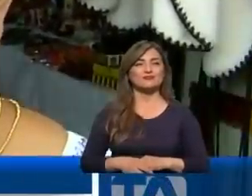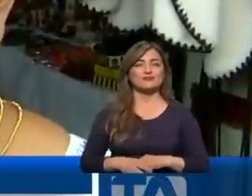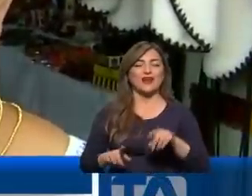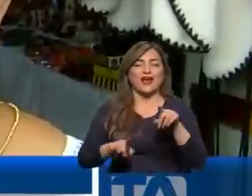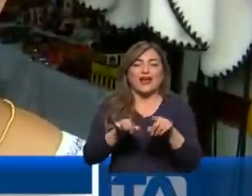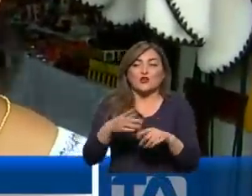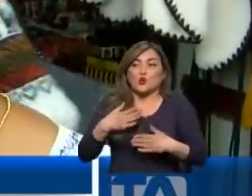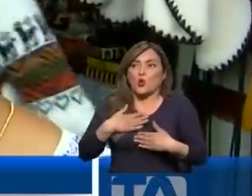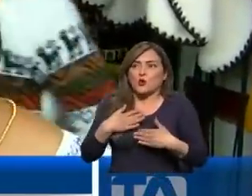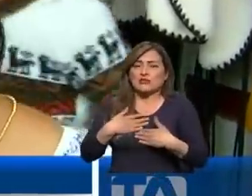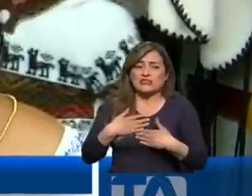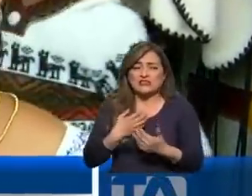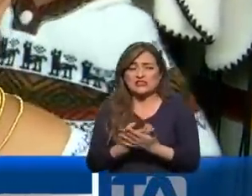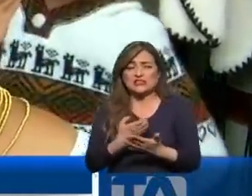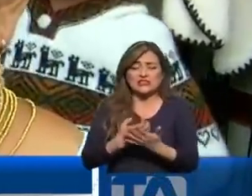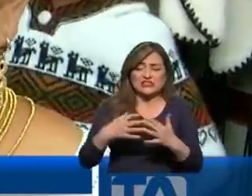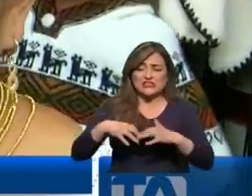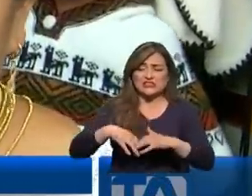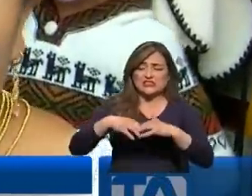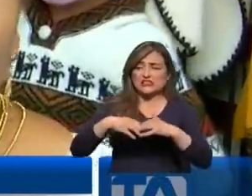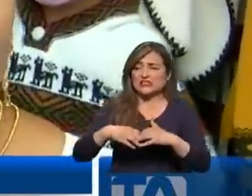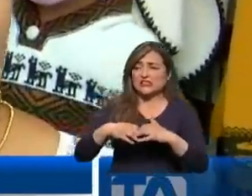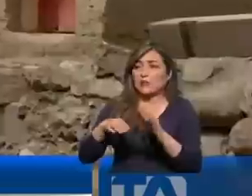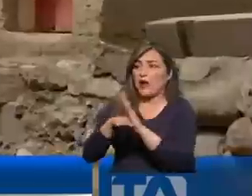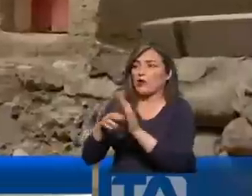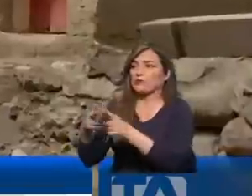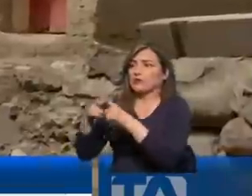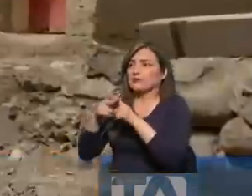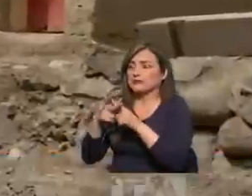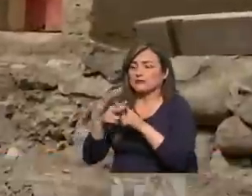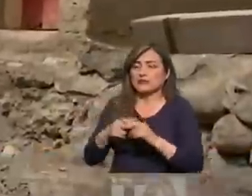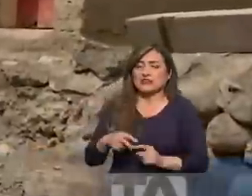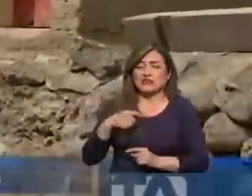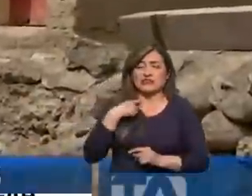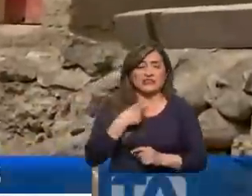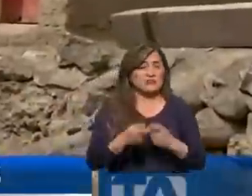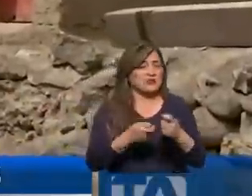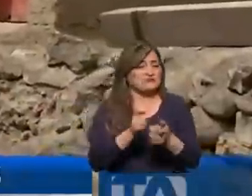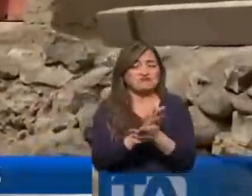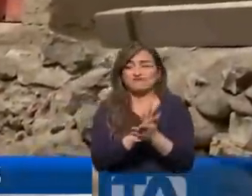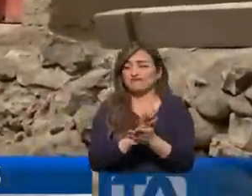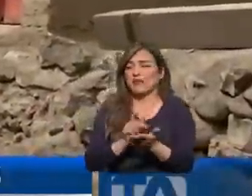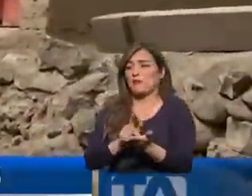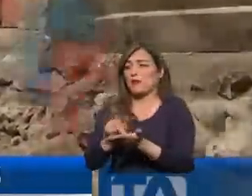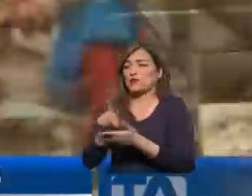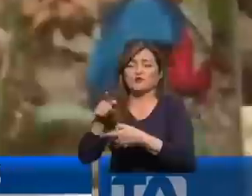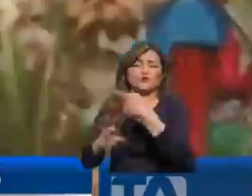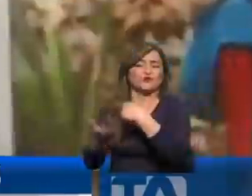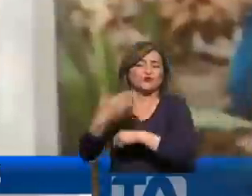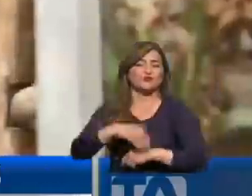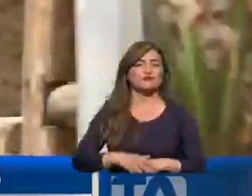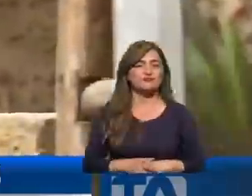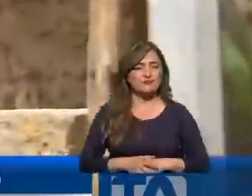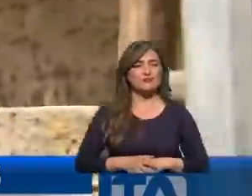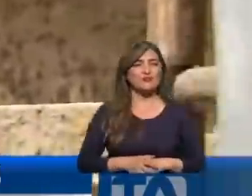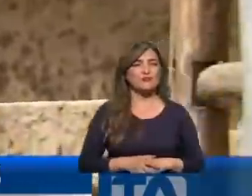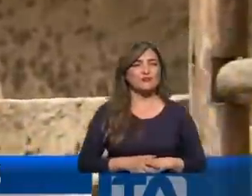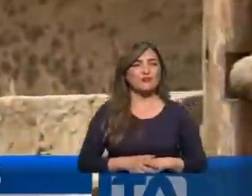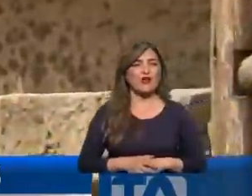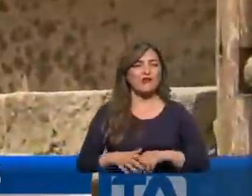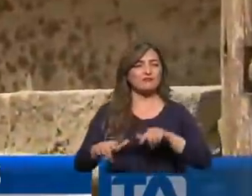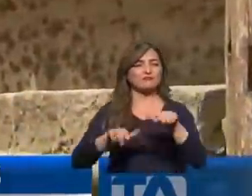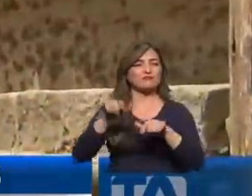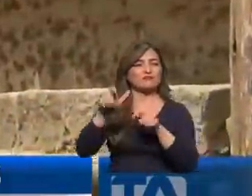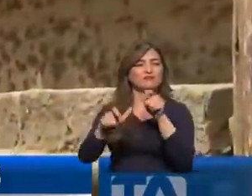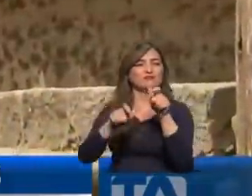préstamo para poder y ahora no avanzamos ni para pagarnos. En la estación Nariz del Diablo son los habitantes de Nisac, Pistichí y Sibambe